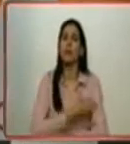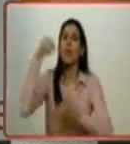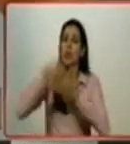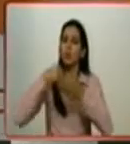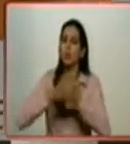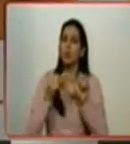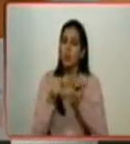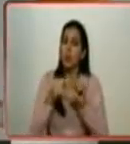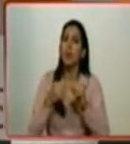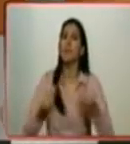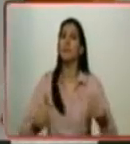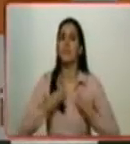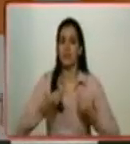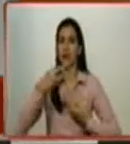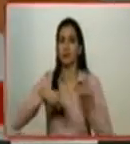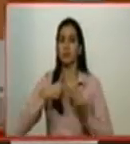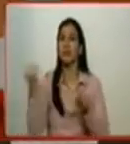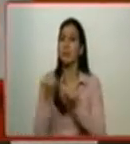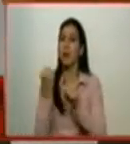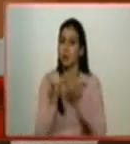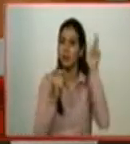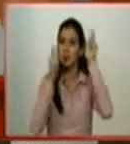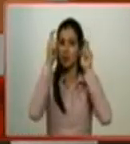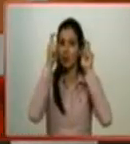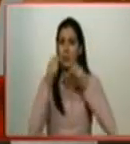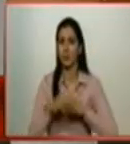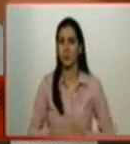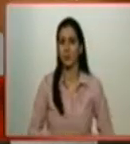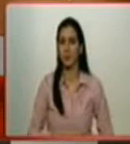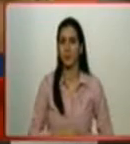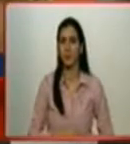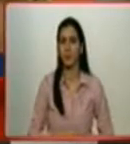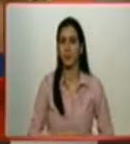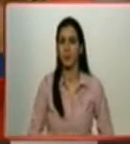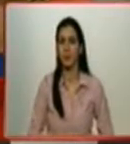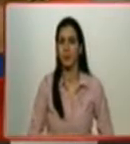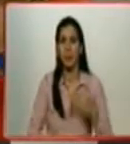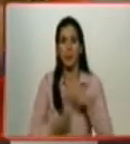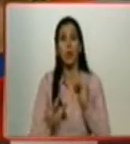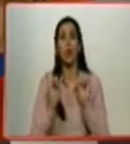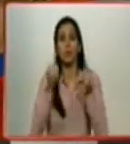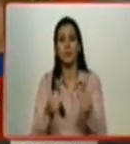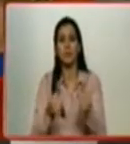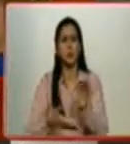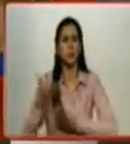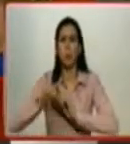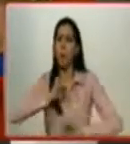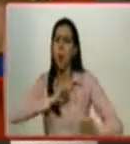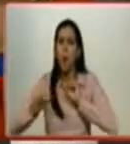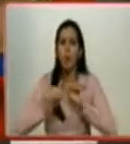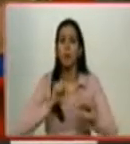mantener viva la revolución y el legado del comandante eterno Hugo Chávez. Vamos a iniciar todo un despliegue